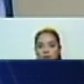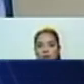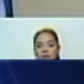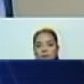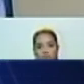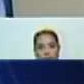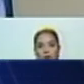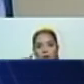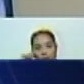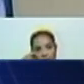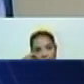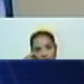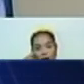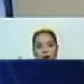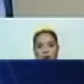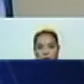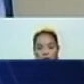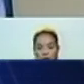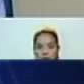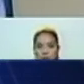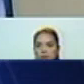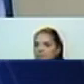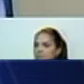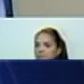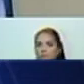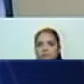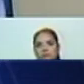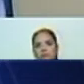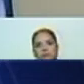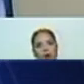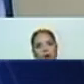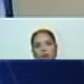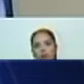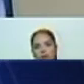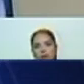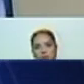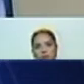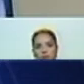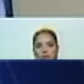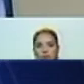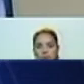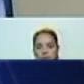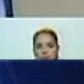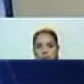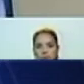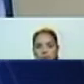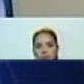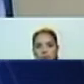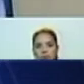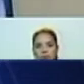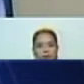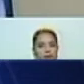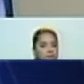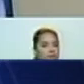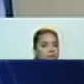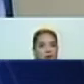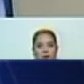recordar que esto que se hizo, como lo hizo él, actuó con la peor